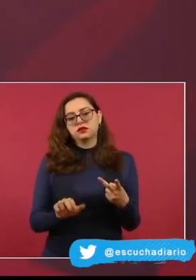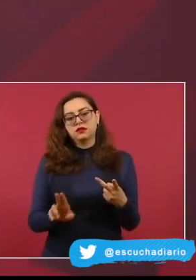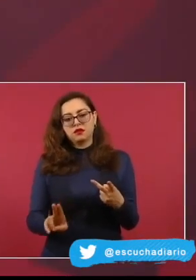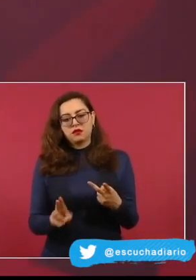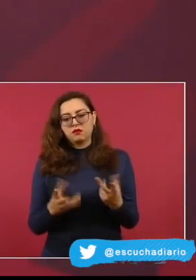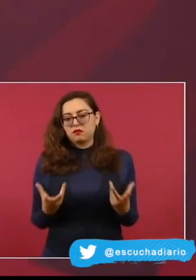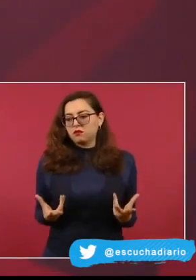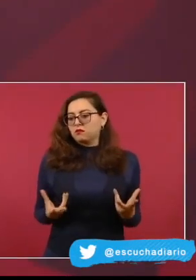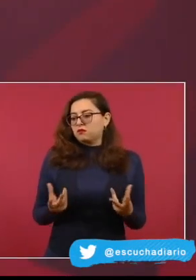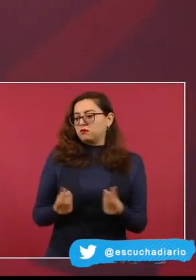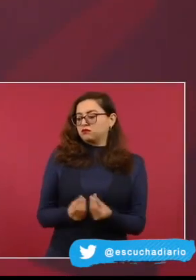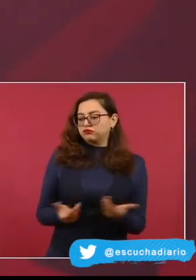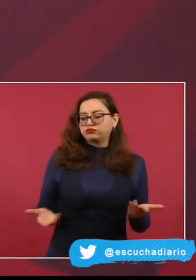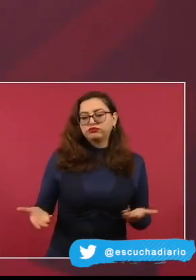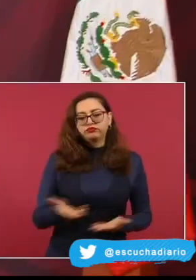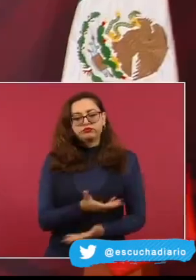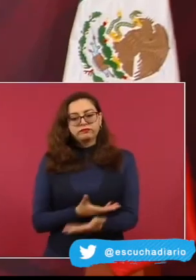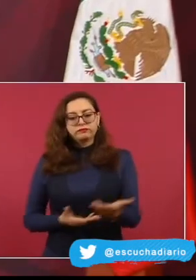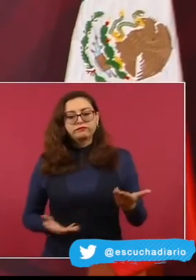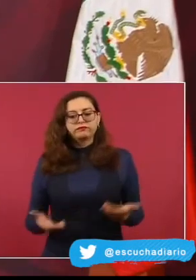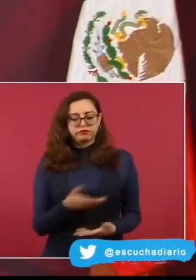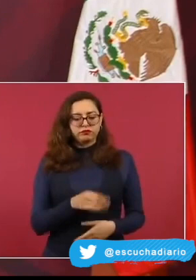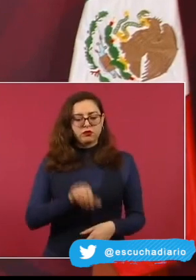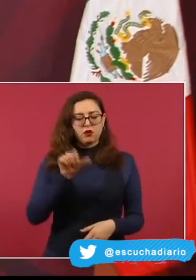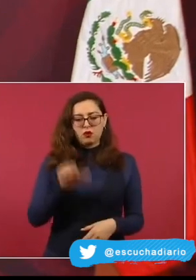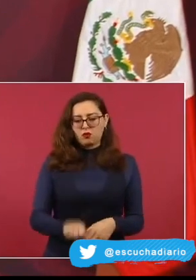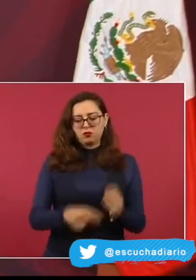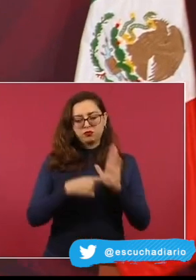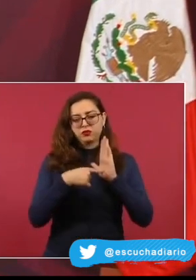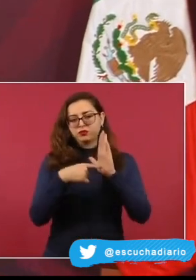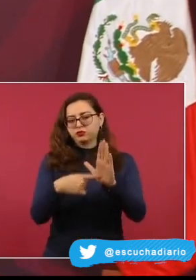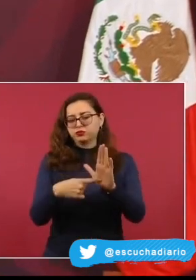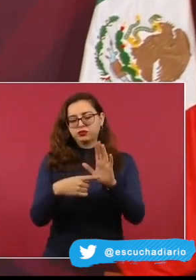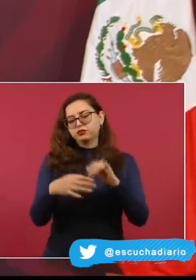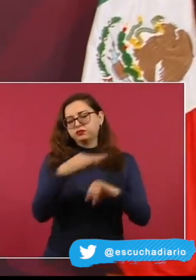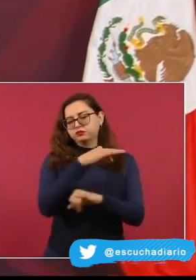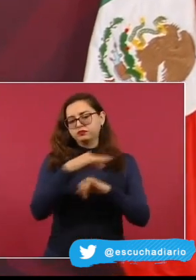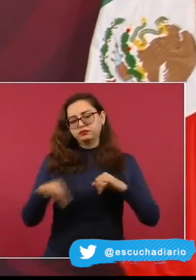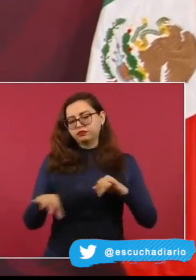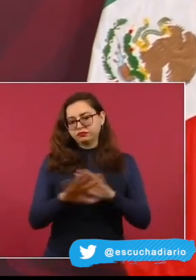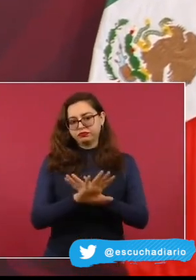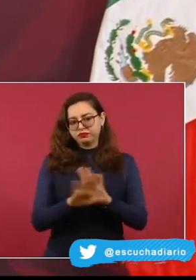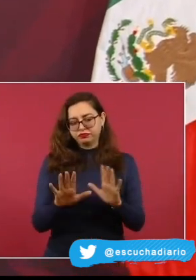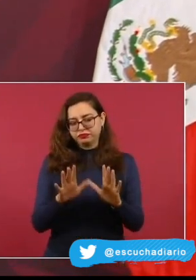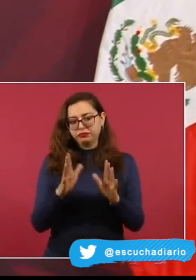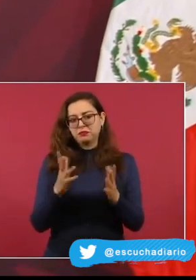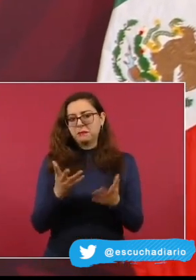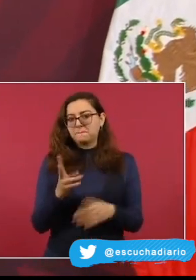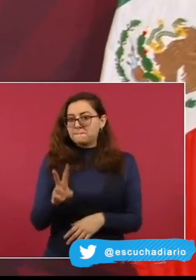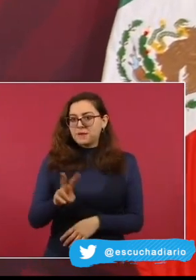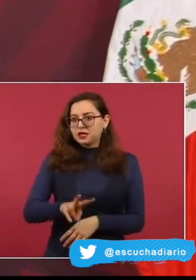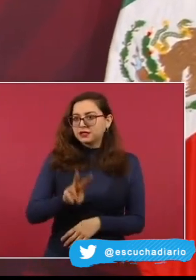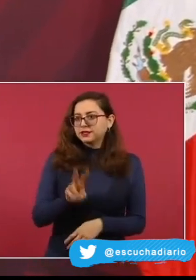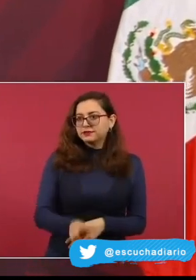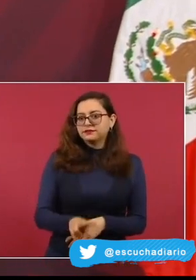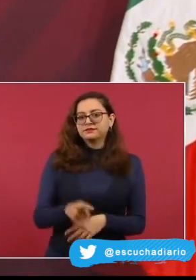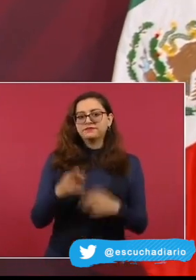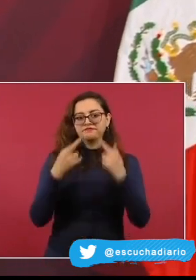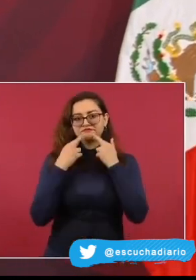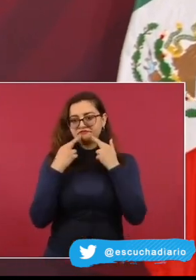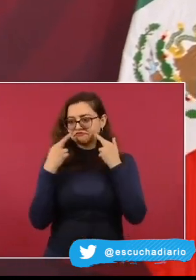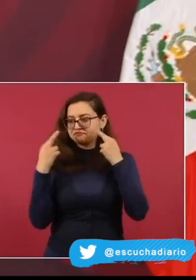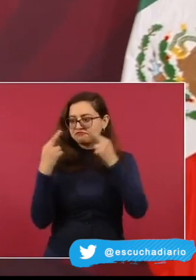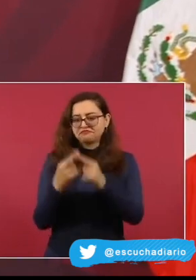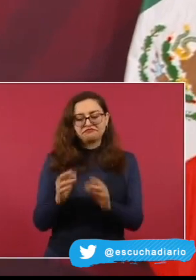muy buena el presidente sostuvo que las reuniones con el presidente de Estados Unidos Joe biden y el Primer Ministro de Canadá Justin